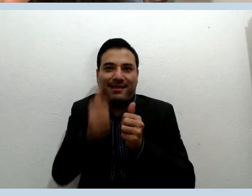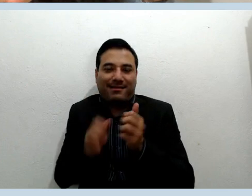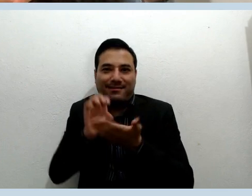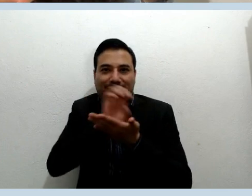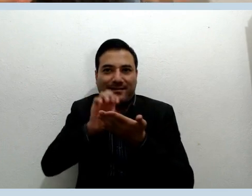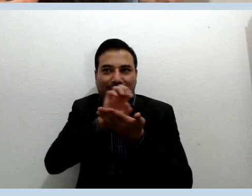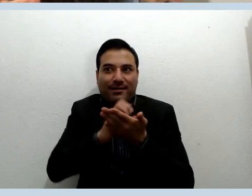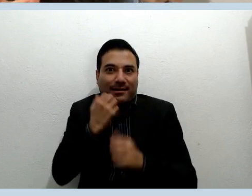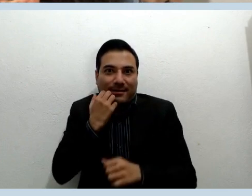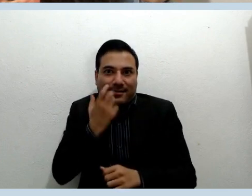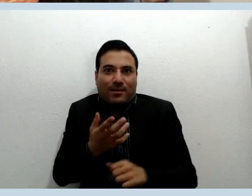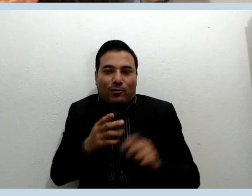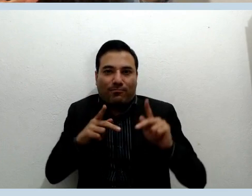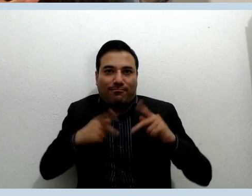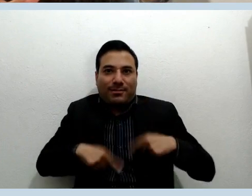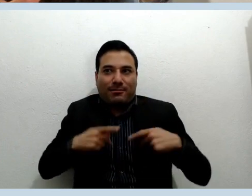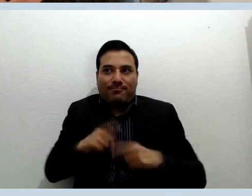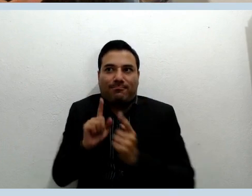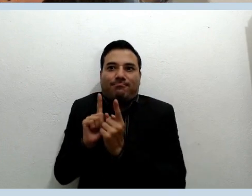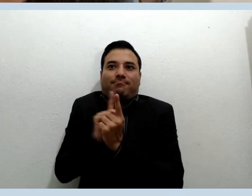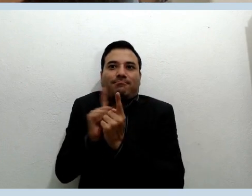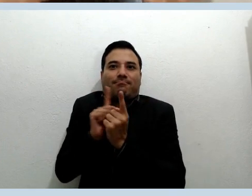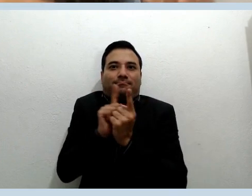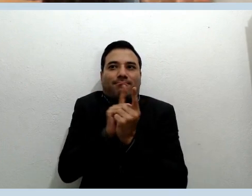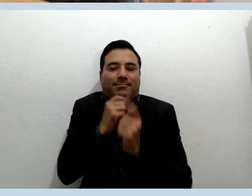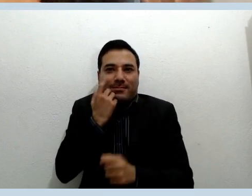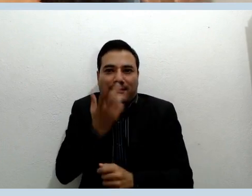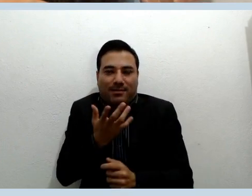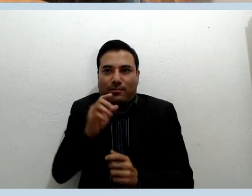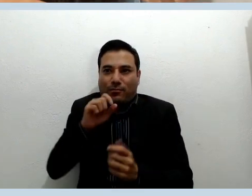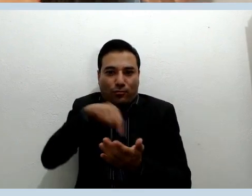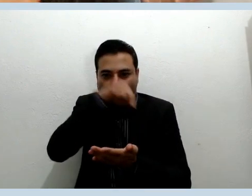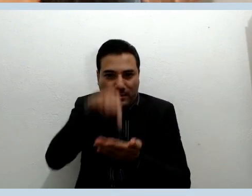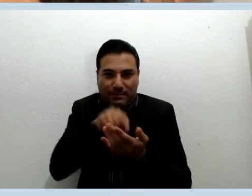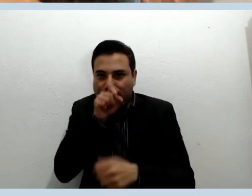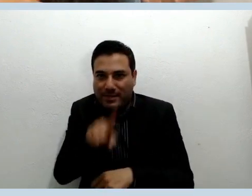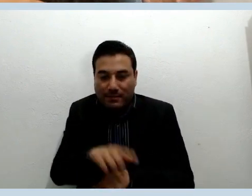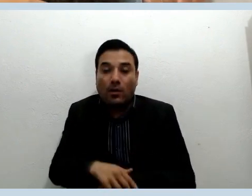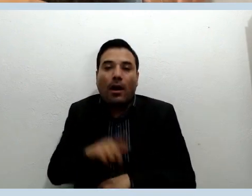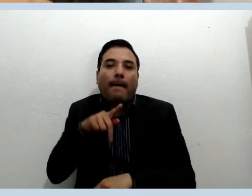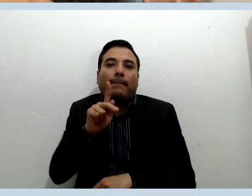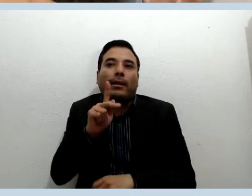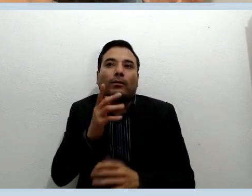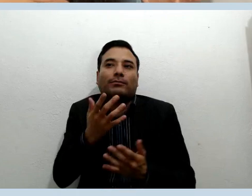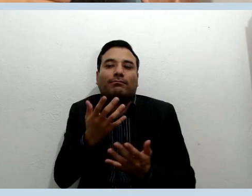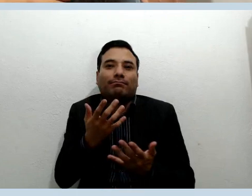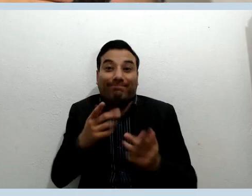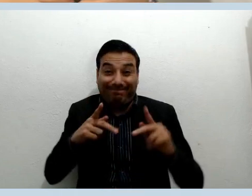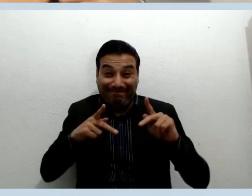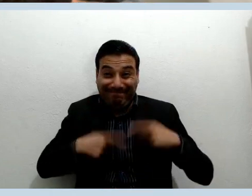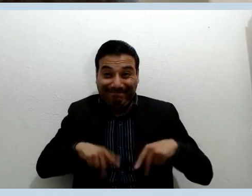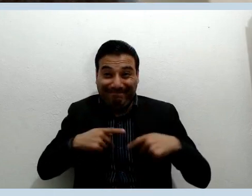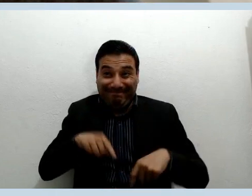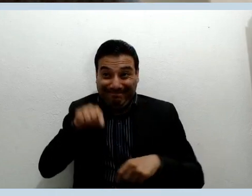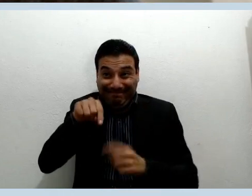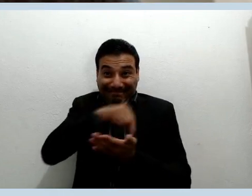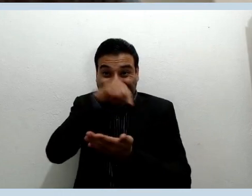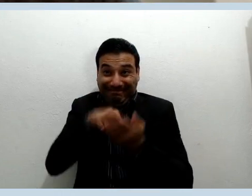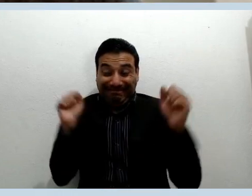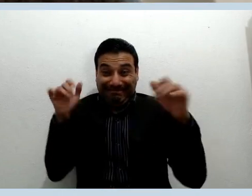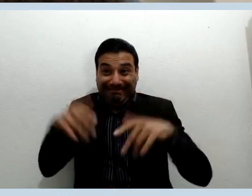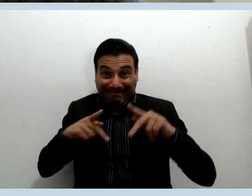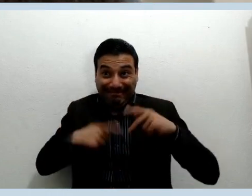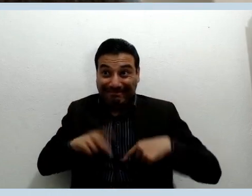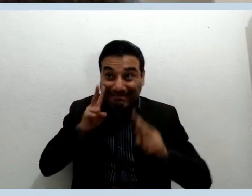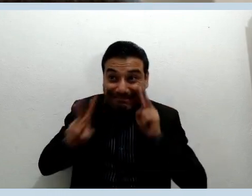en un mismo espacio pero el alcance no es el mismo es fue un momento